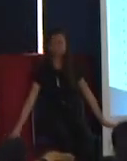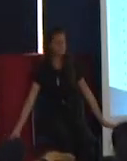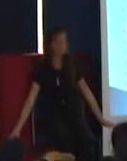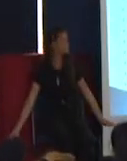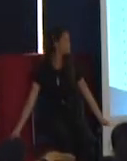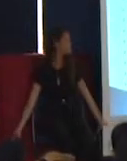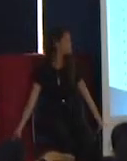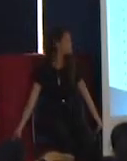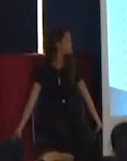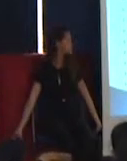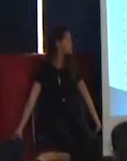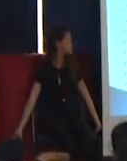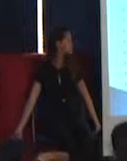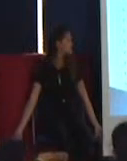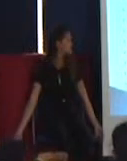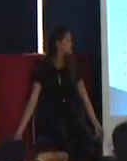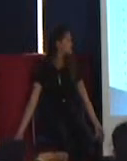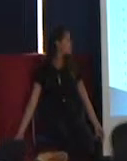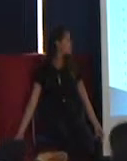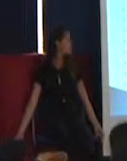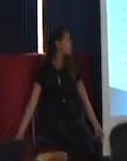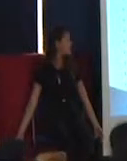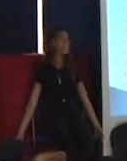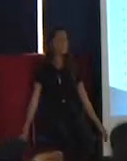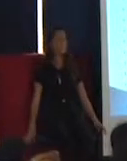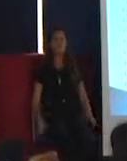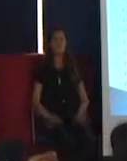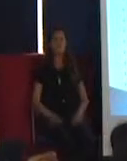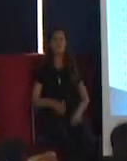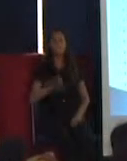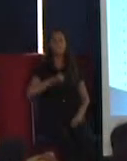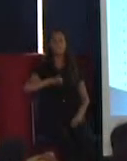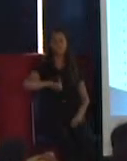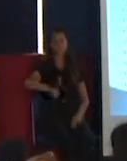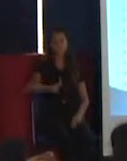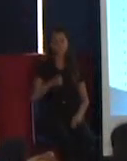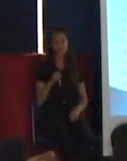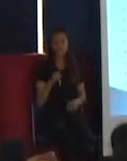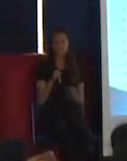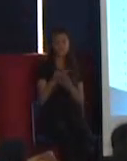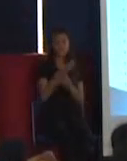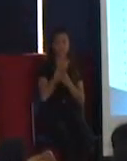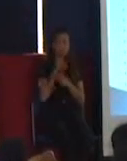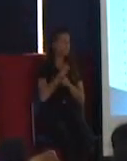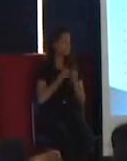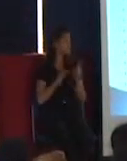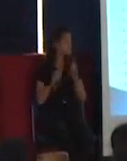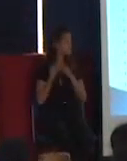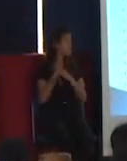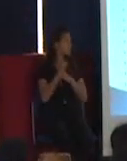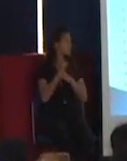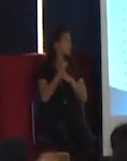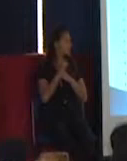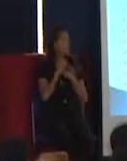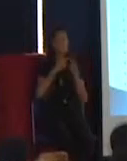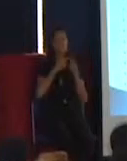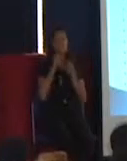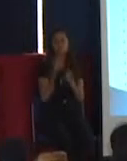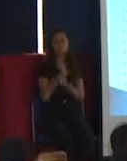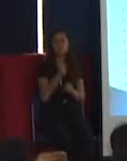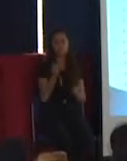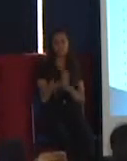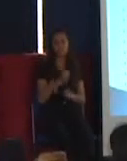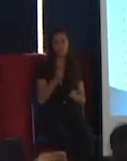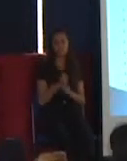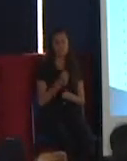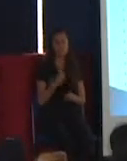Ese derecho a la protección social lo miramos en materia de empleo, ¿sí? Entonces,